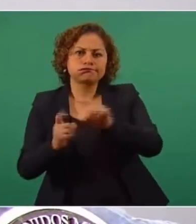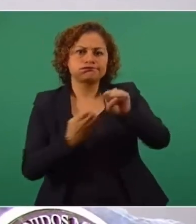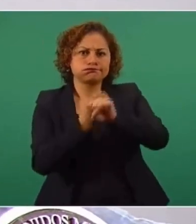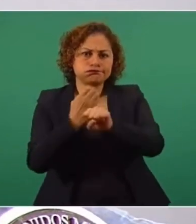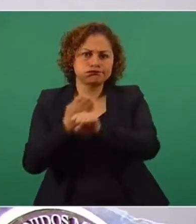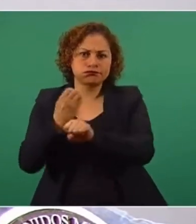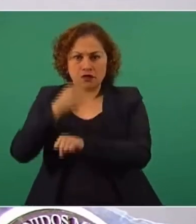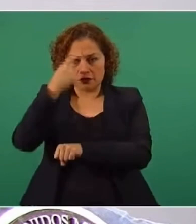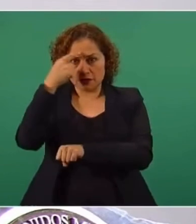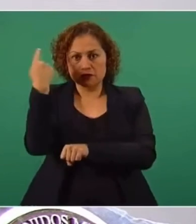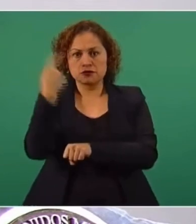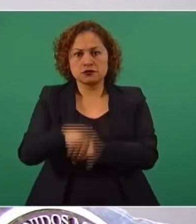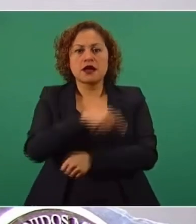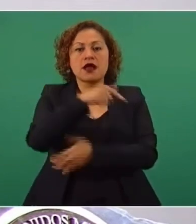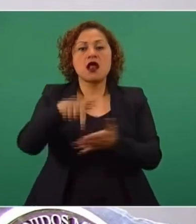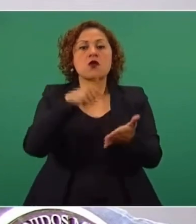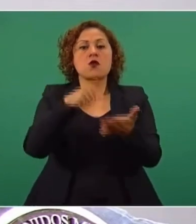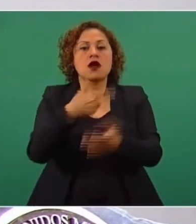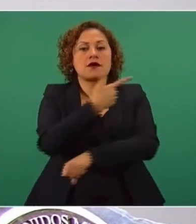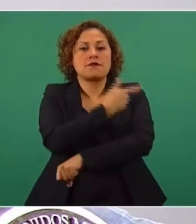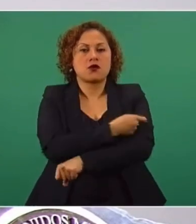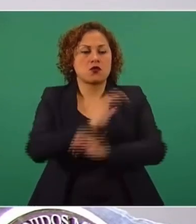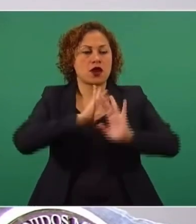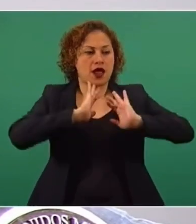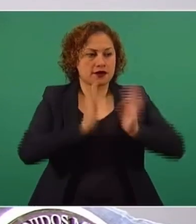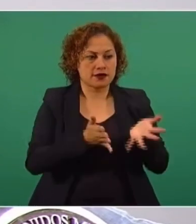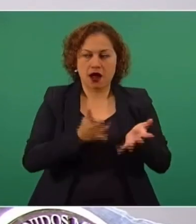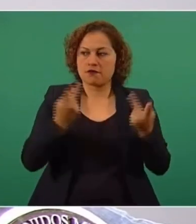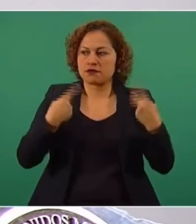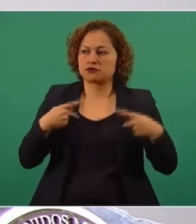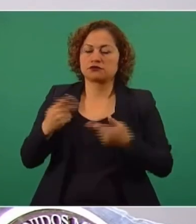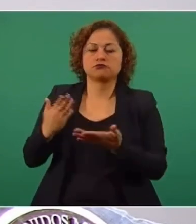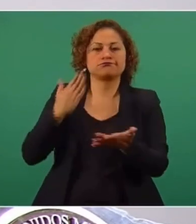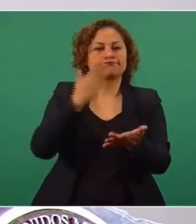La cantidad que en promedio hemos tenido de esa